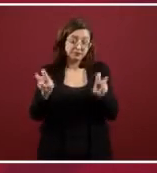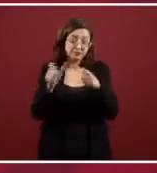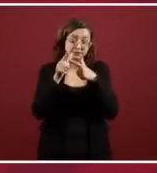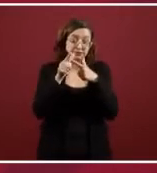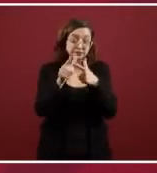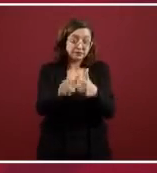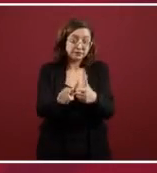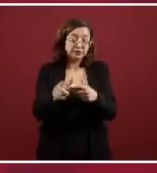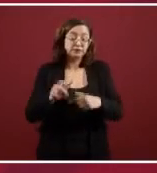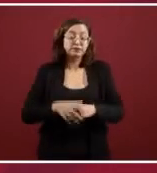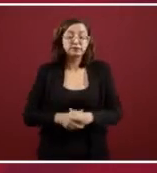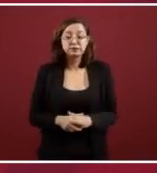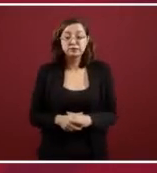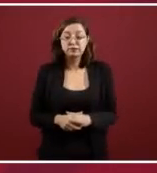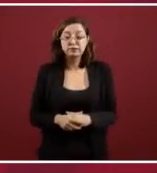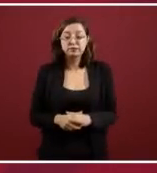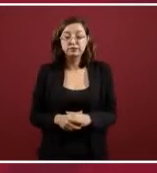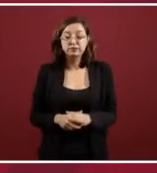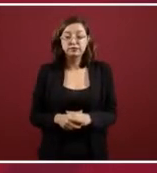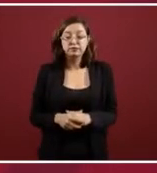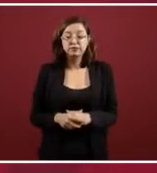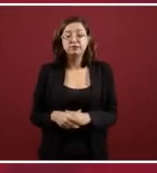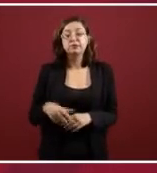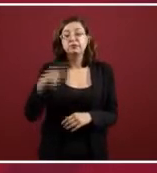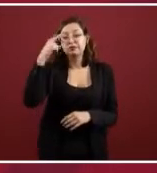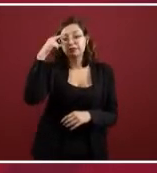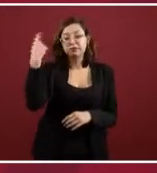aquí para